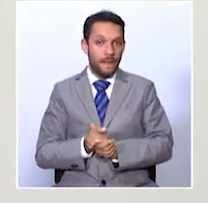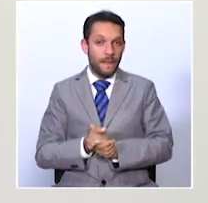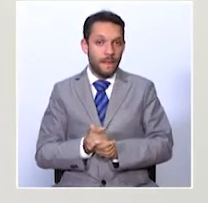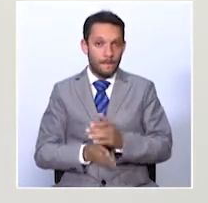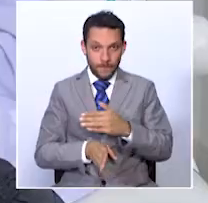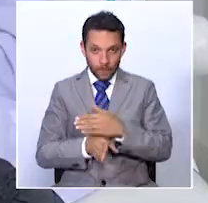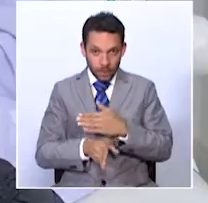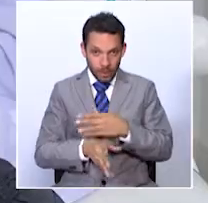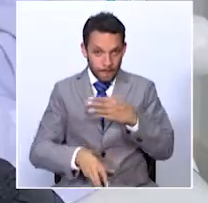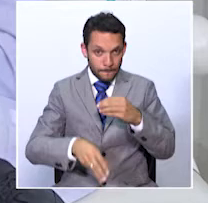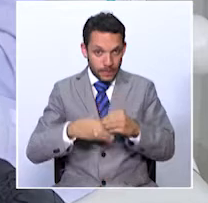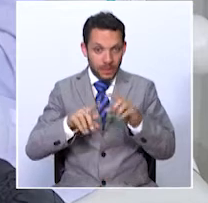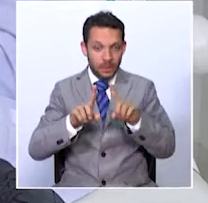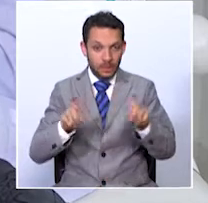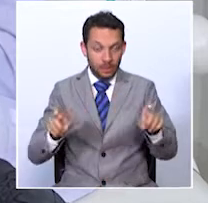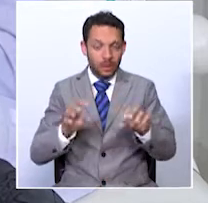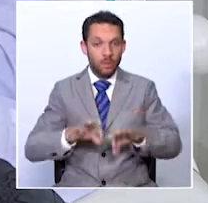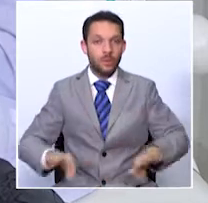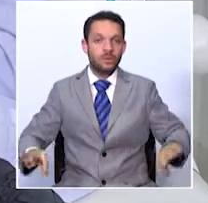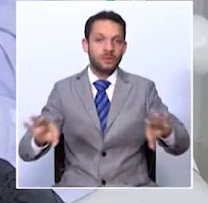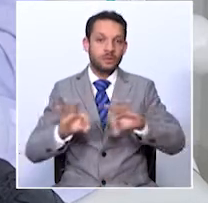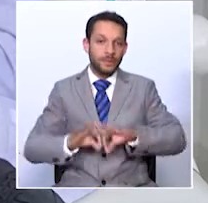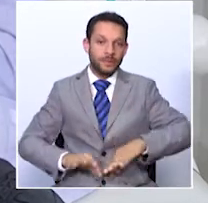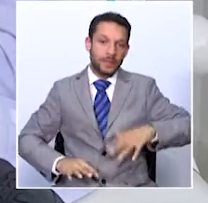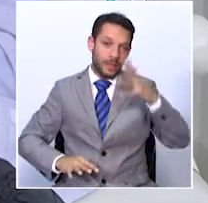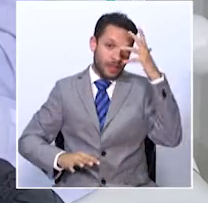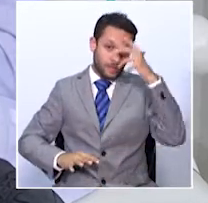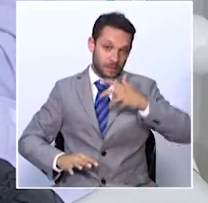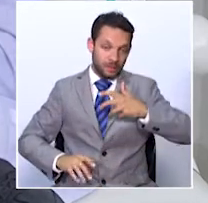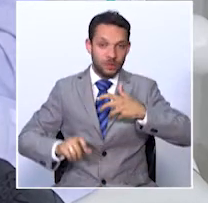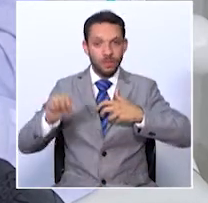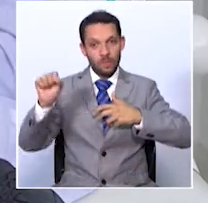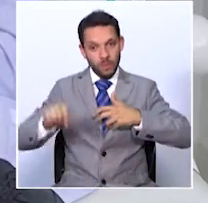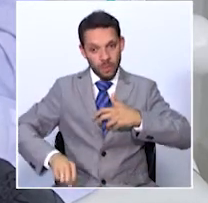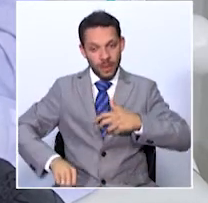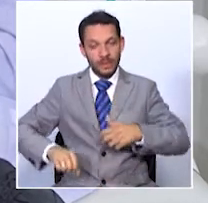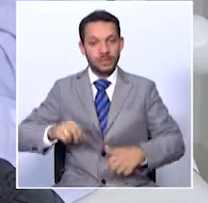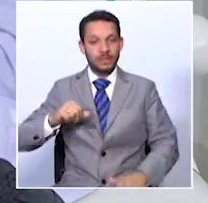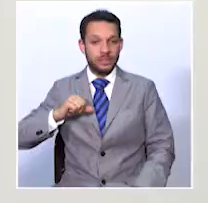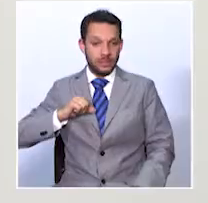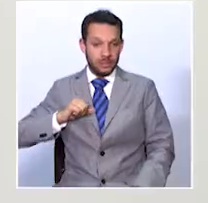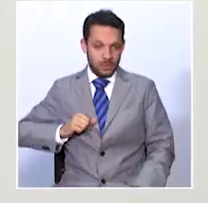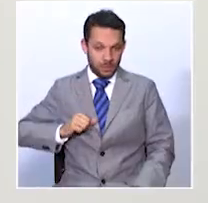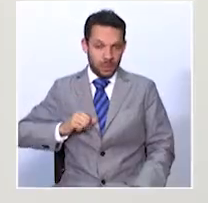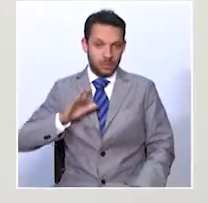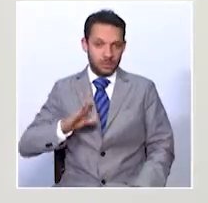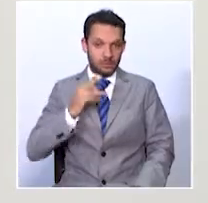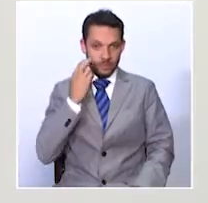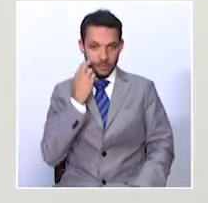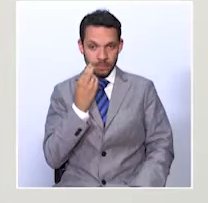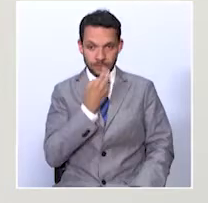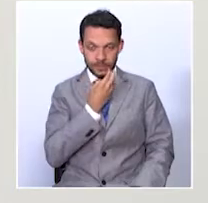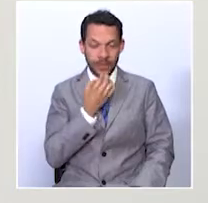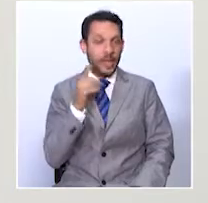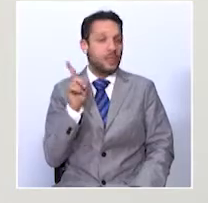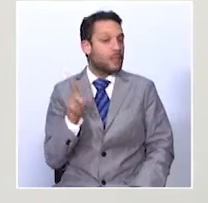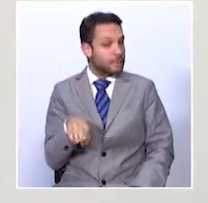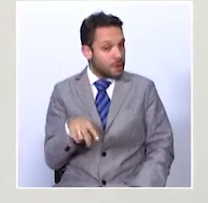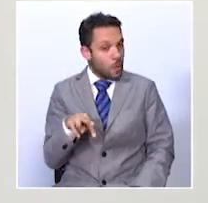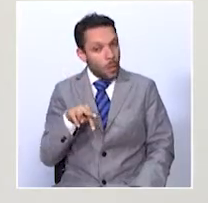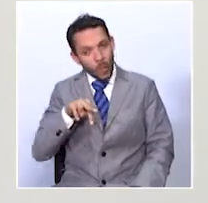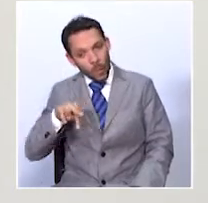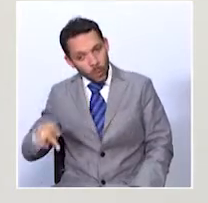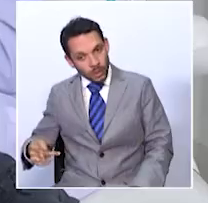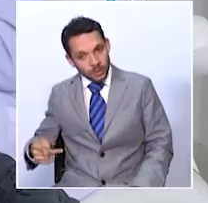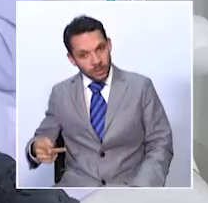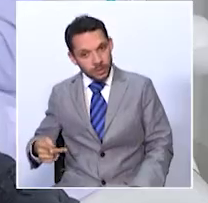de exámenes a las niñas para saber si están aptas para esto, ¿sí? Bueno. Otras cosas que también... Vamos